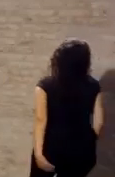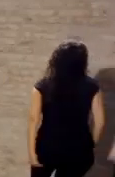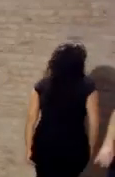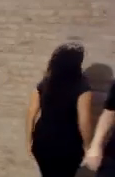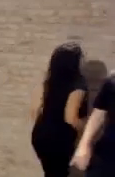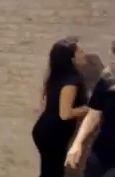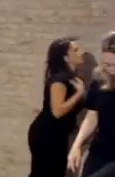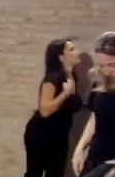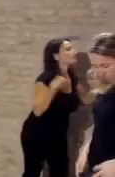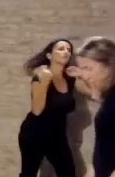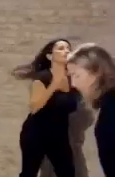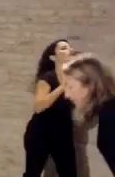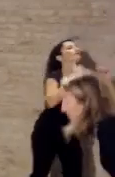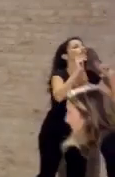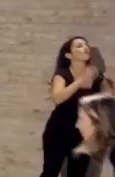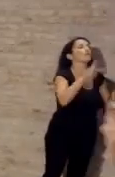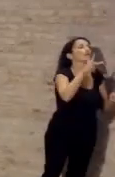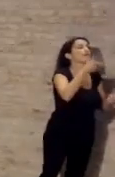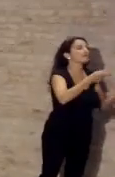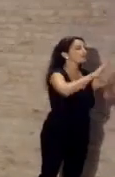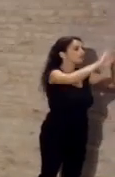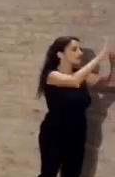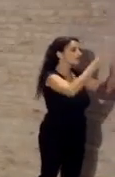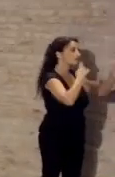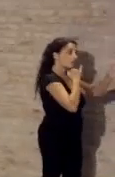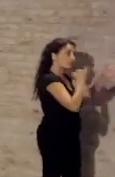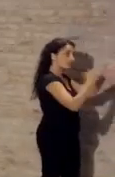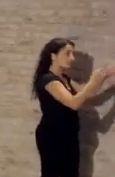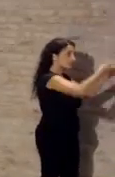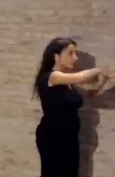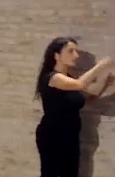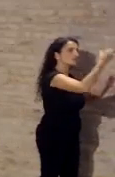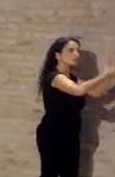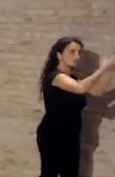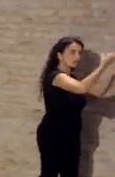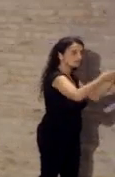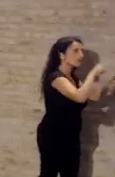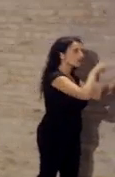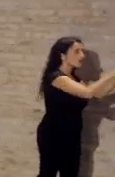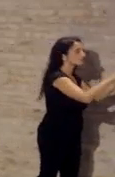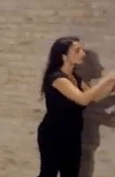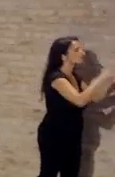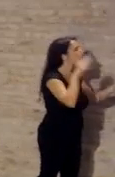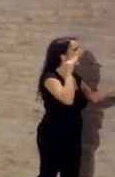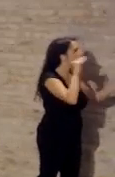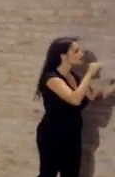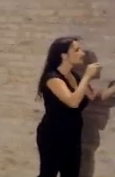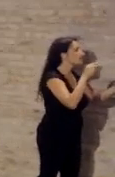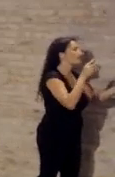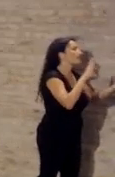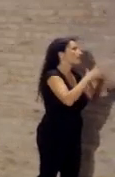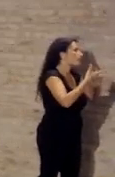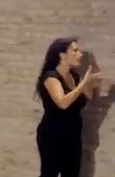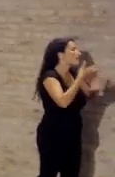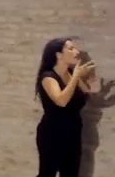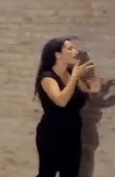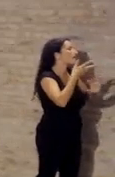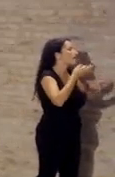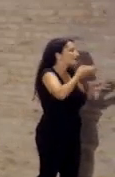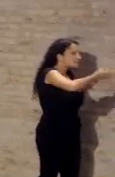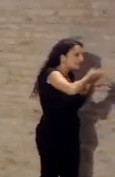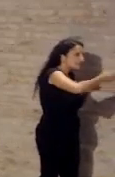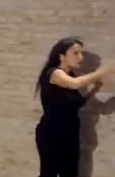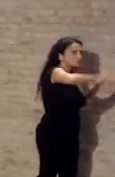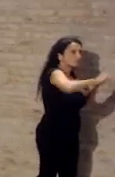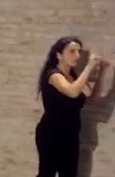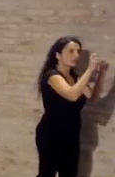todos los que trabajan en los centros de justici y en todos estos sistemas que fuimos nombrados tienen que recibir Capacitación en materia de